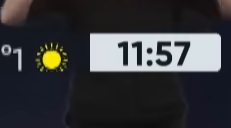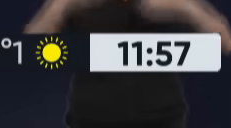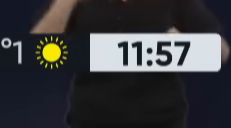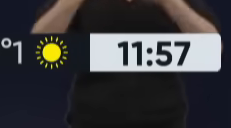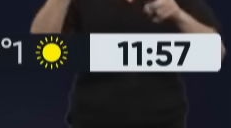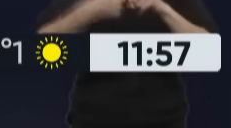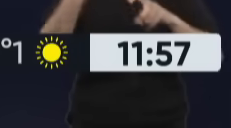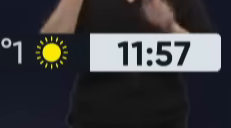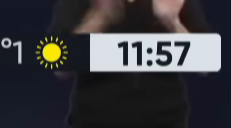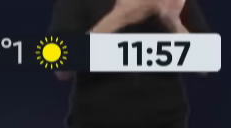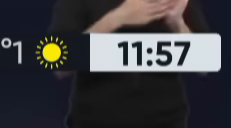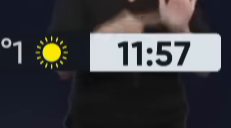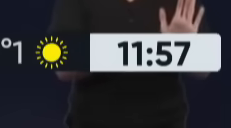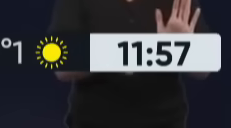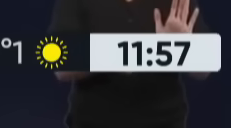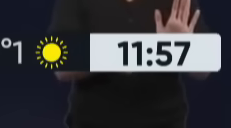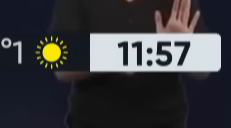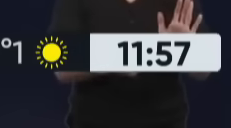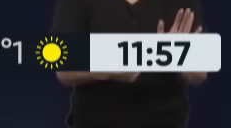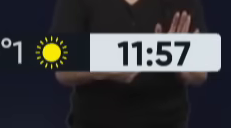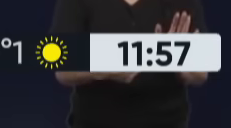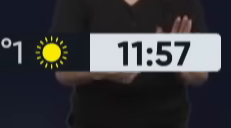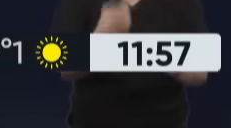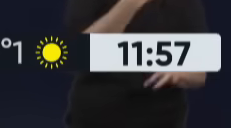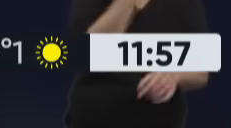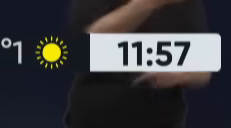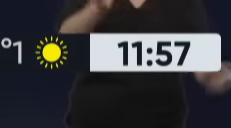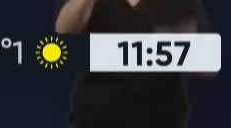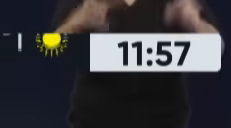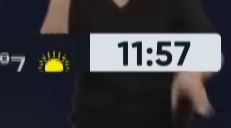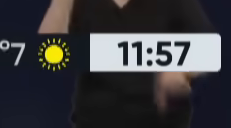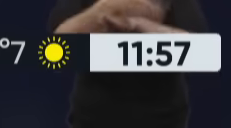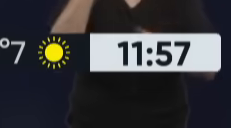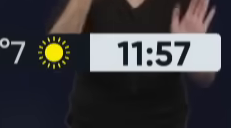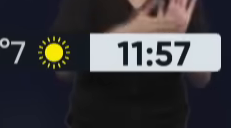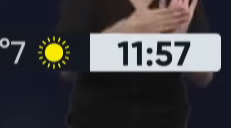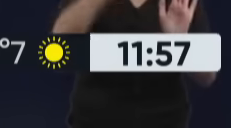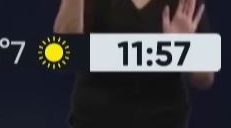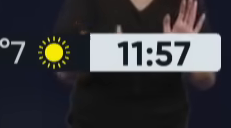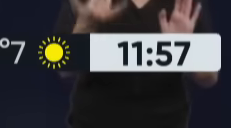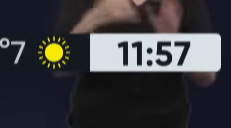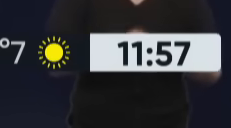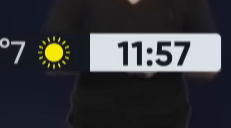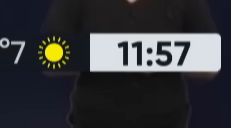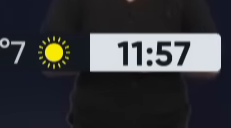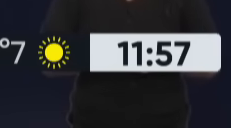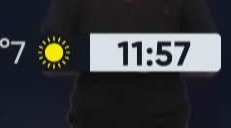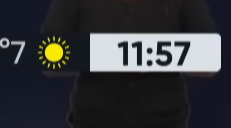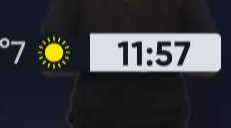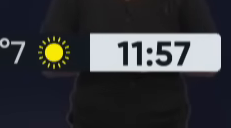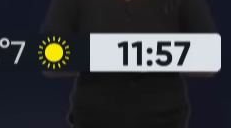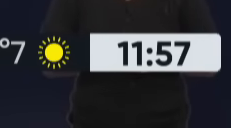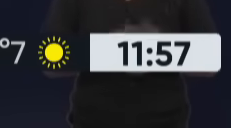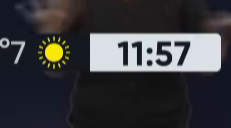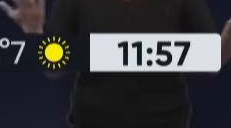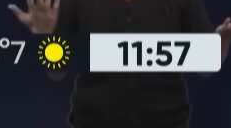fácticos o en hechos que efectivamente uno puede comprobar. Y lo que me pasa es que debo darle la razón